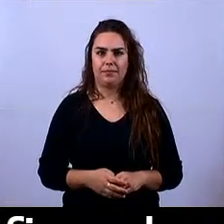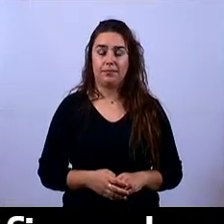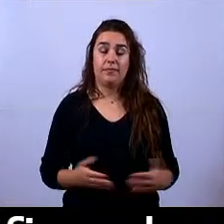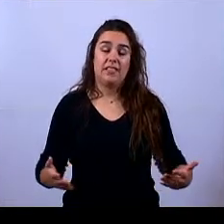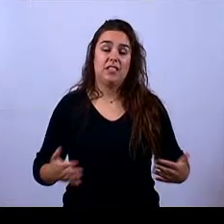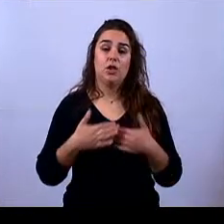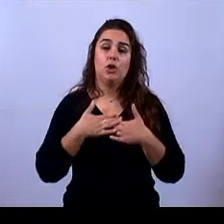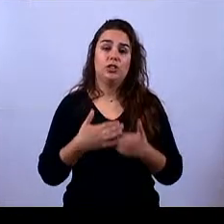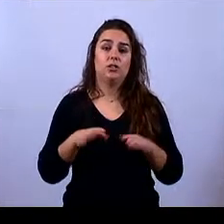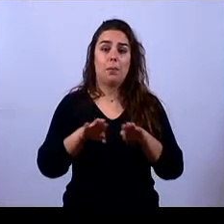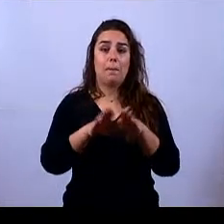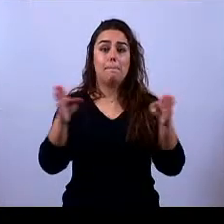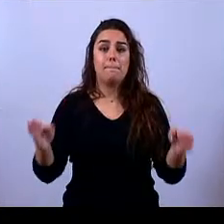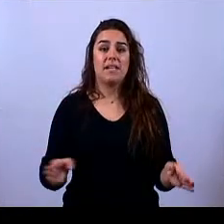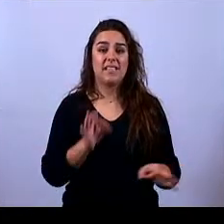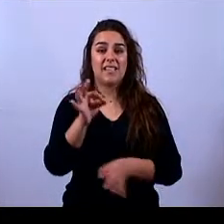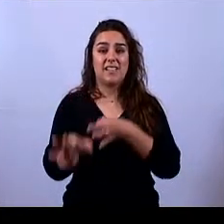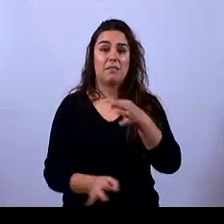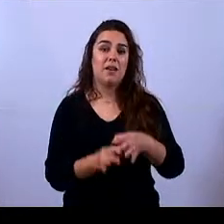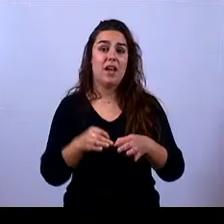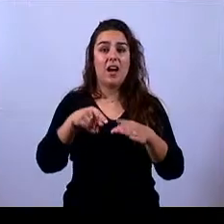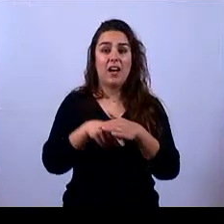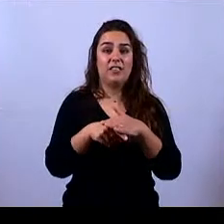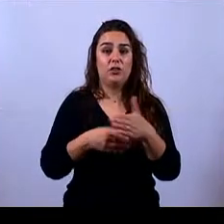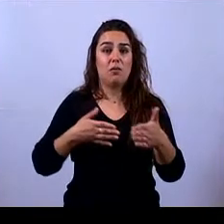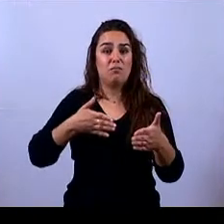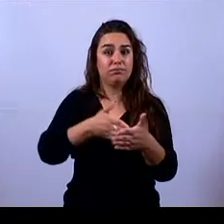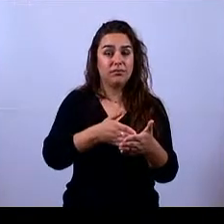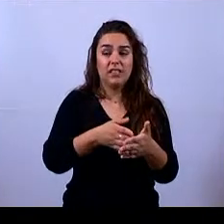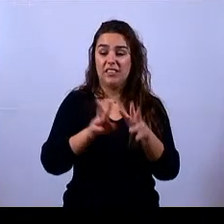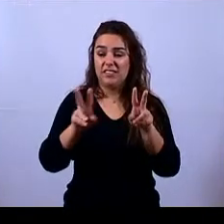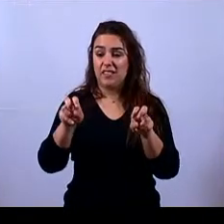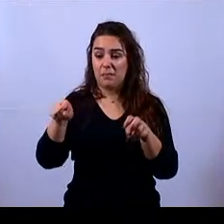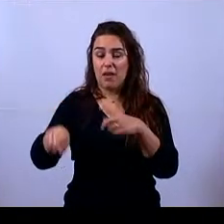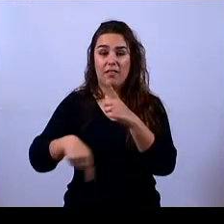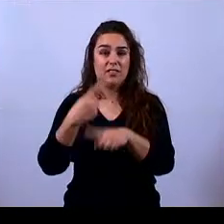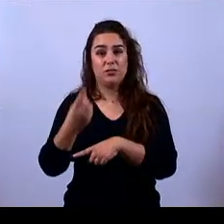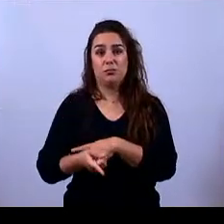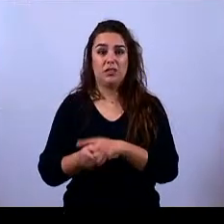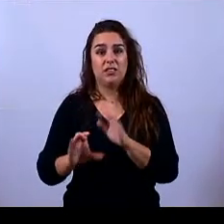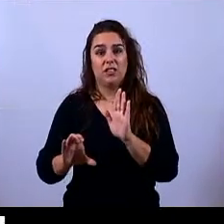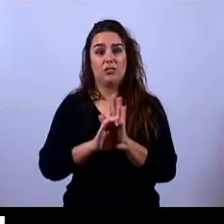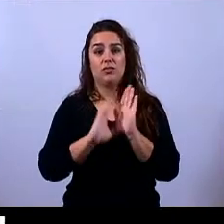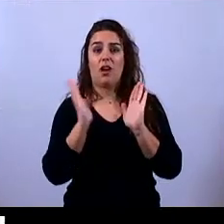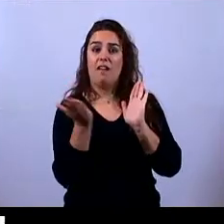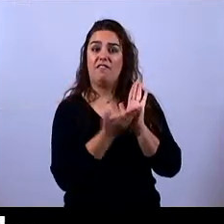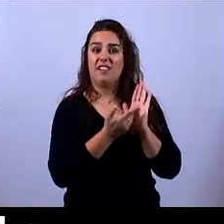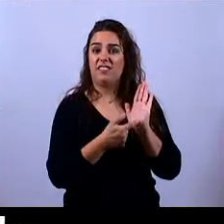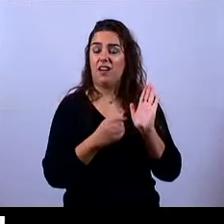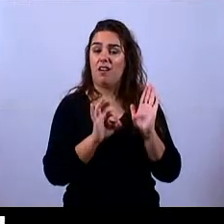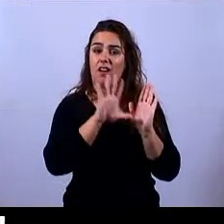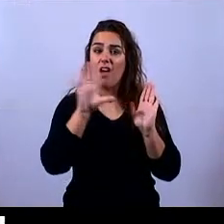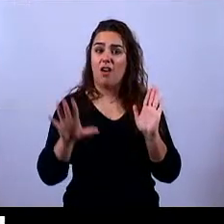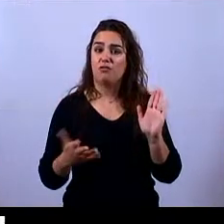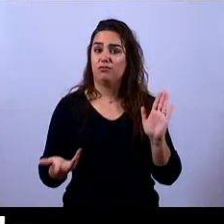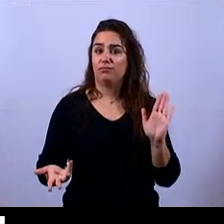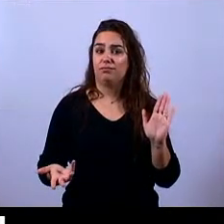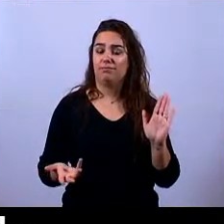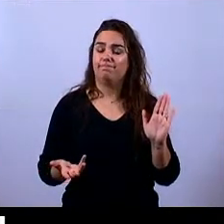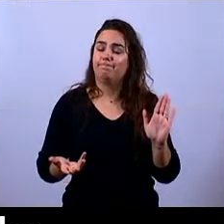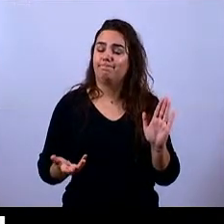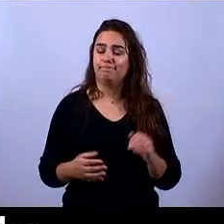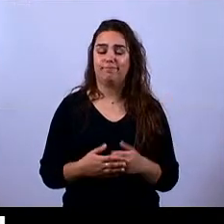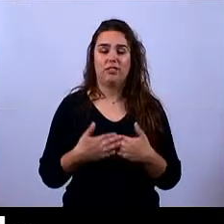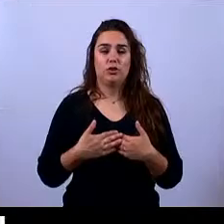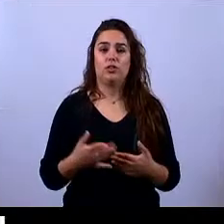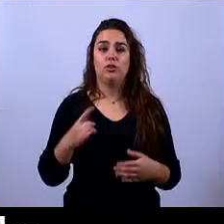que la Mesa de la Cámara no haya impedido tramitar una cuestión cuya afectación a nuestra Constitución es tan evidente. Es todo